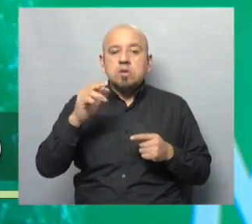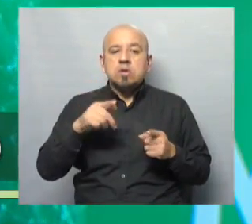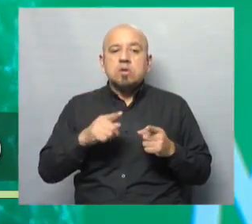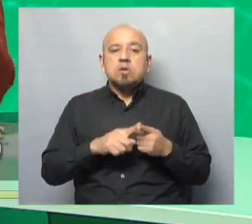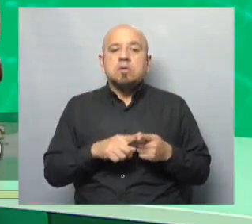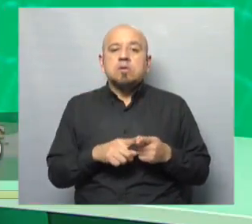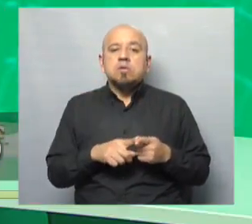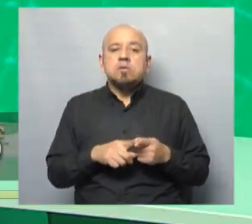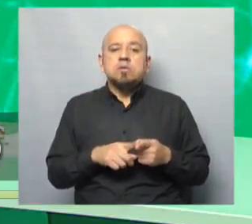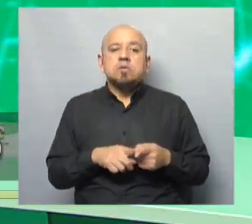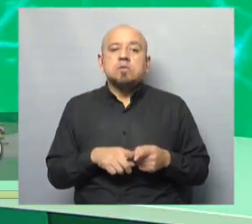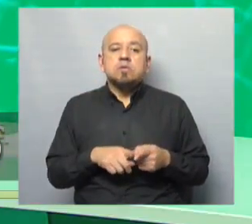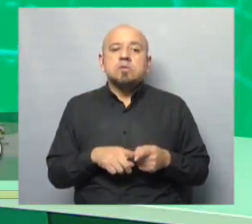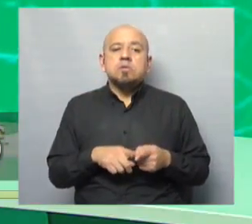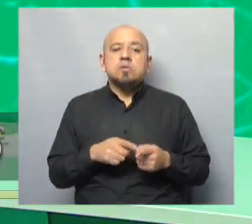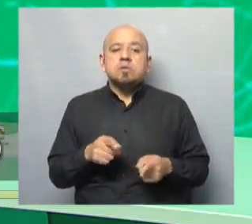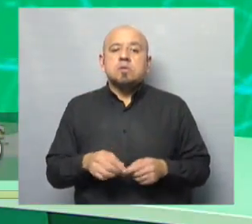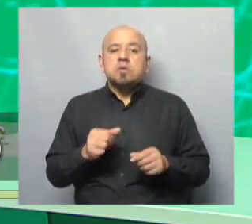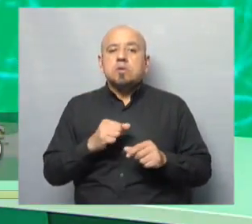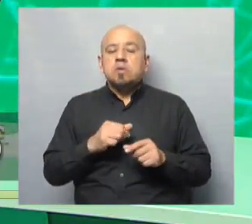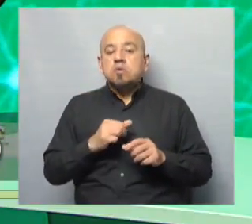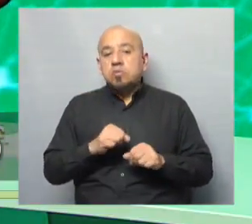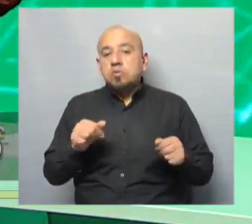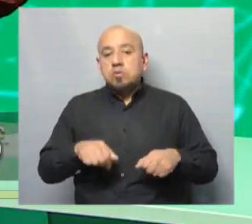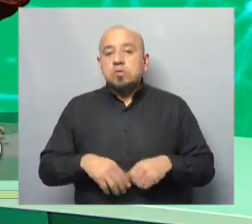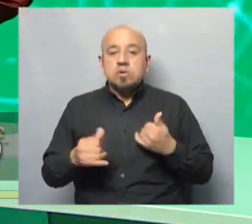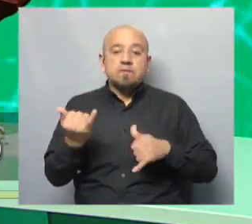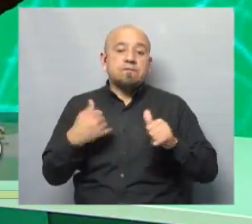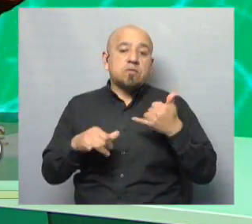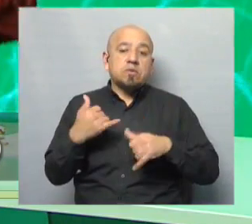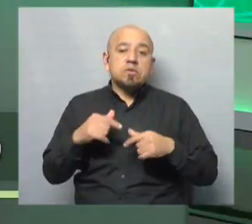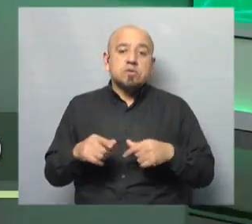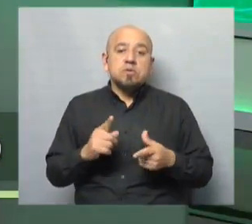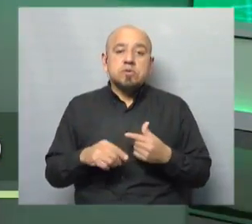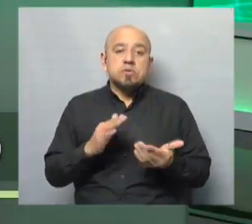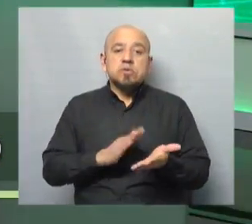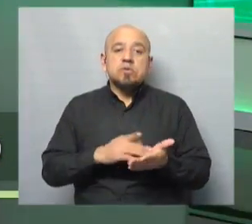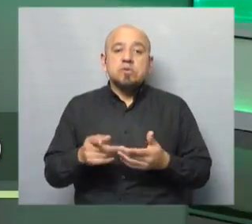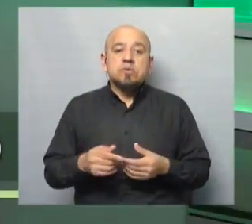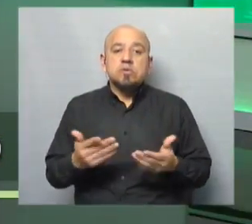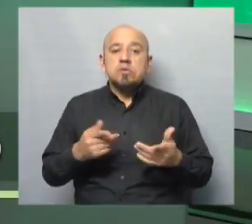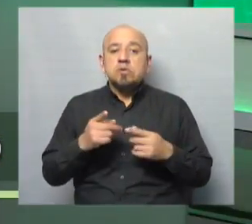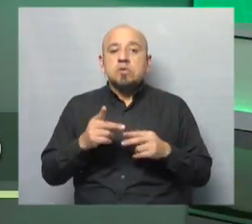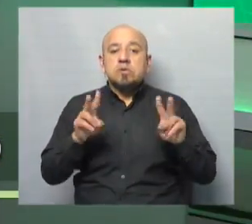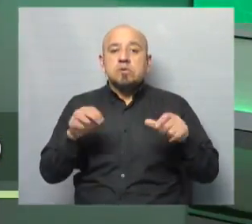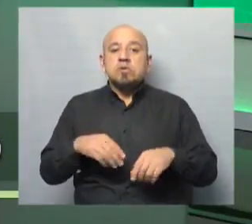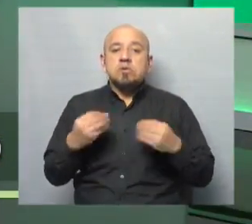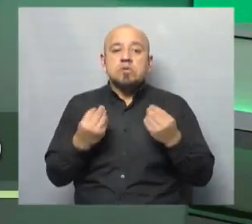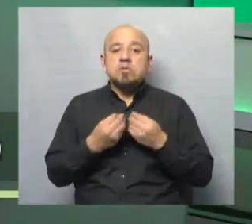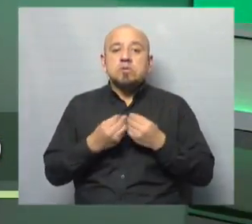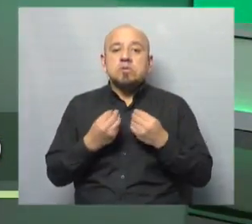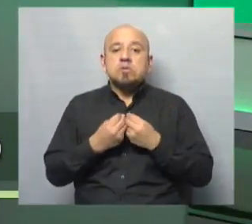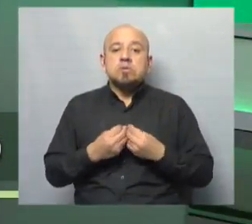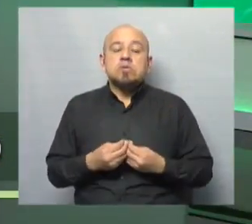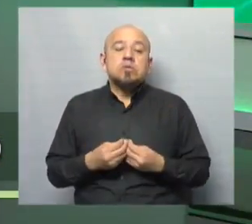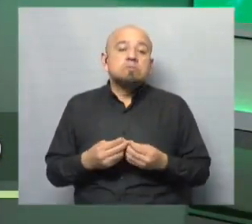se podría no podría cambiar en estas horas a partir de esta información se está haciendo pública sobre la atención de varios jerarcas y